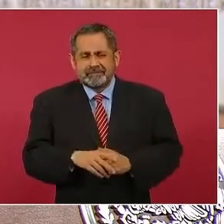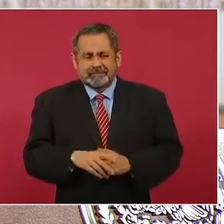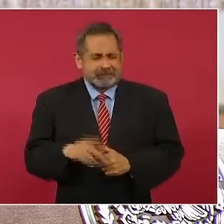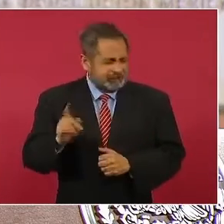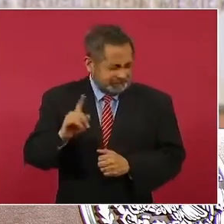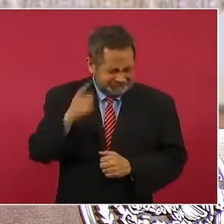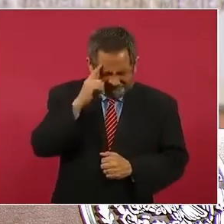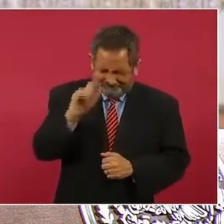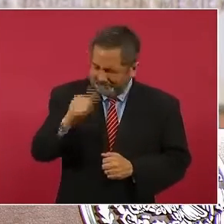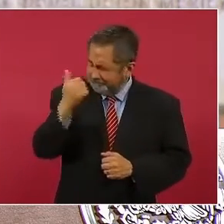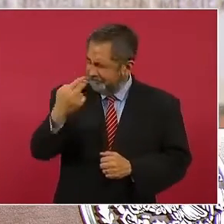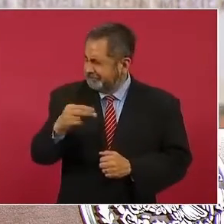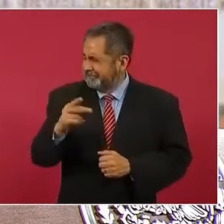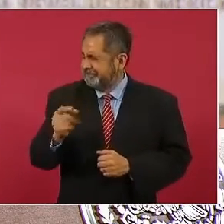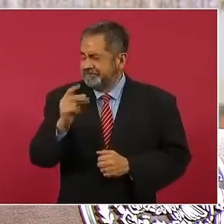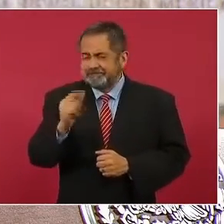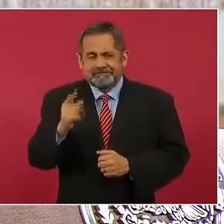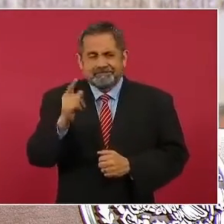No, otro,